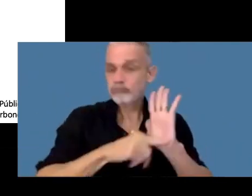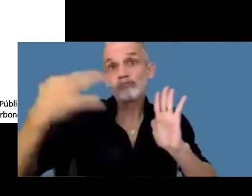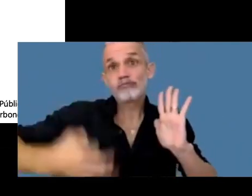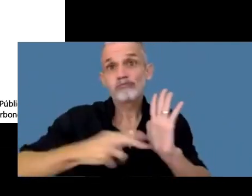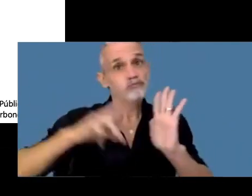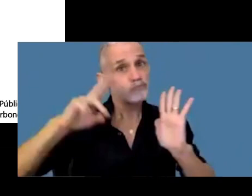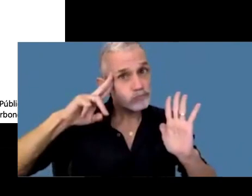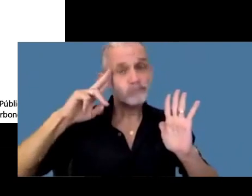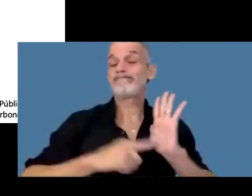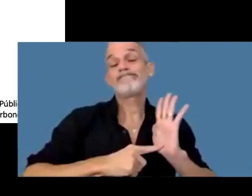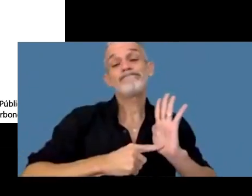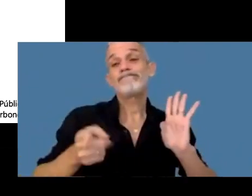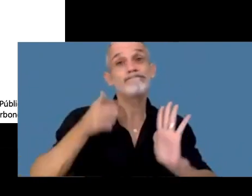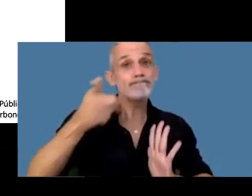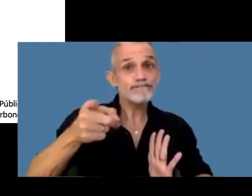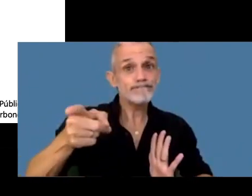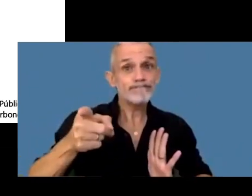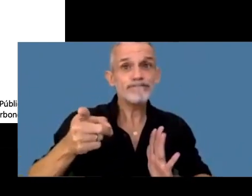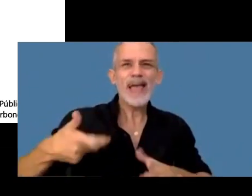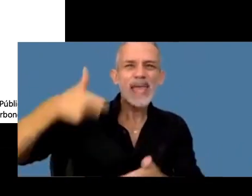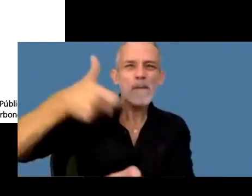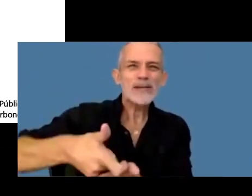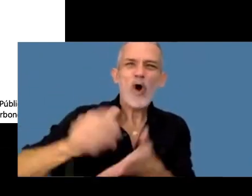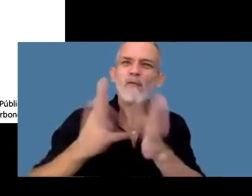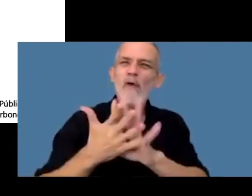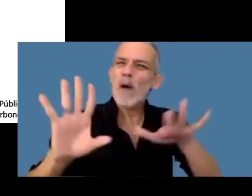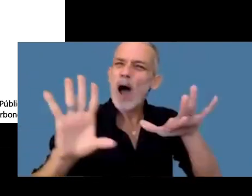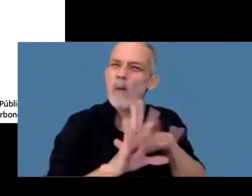decir que usted no ha invertido en el vehículo que la norma le está